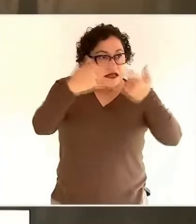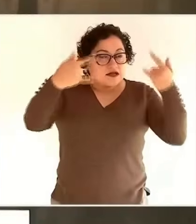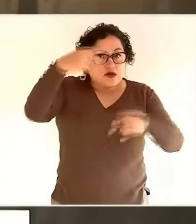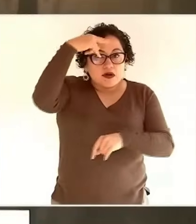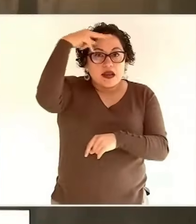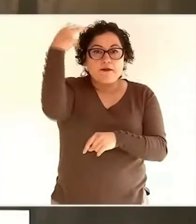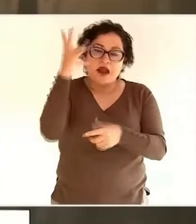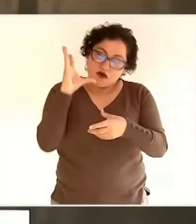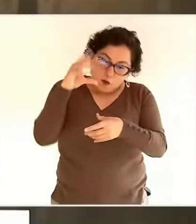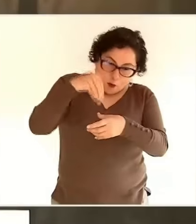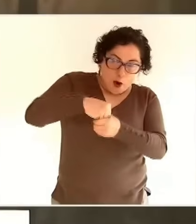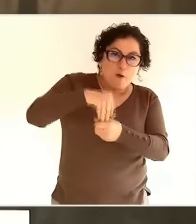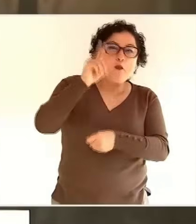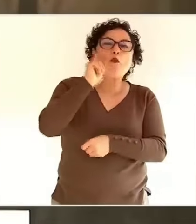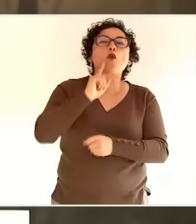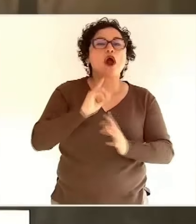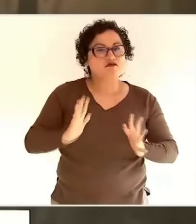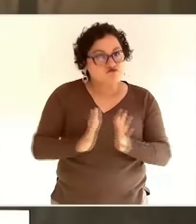las mujeres.